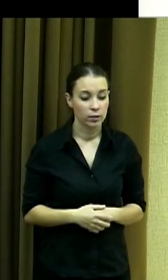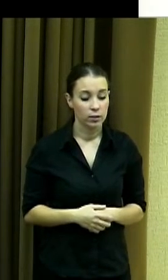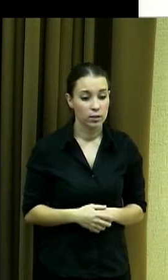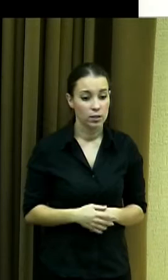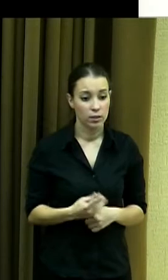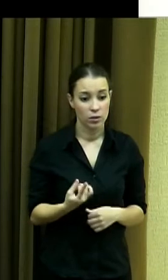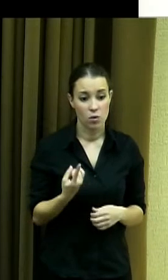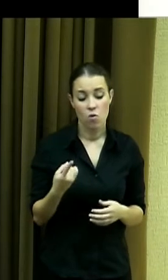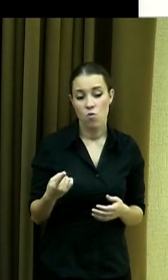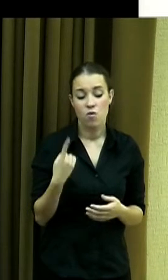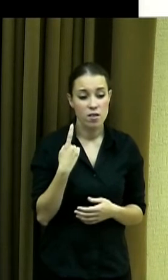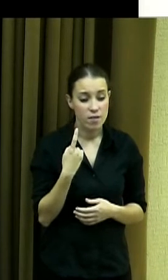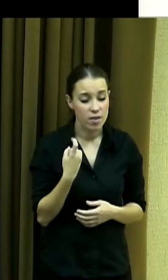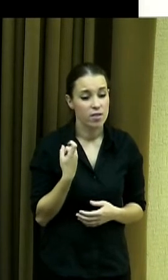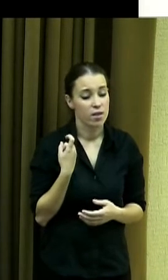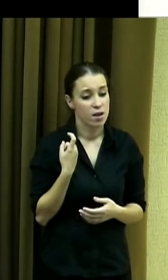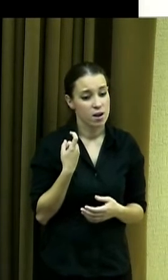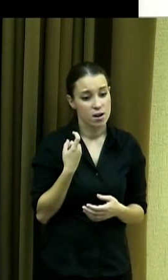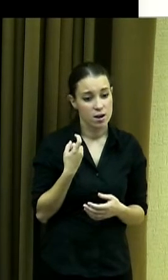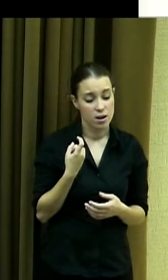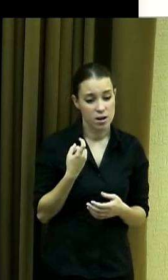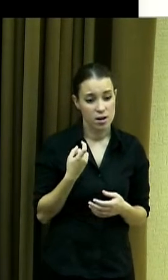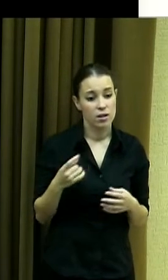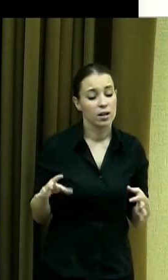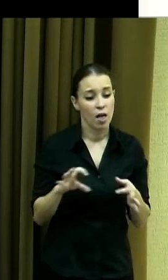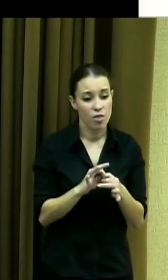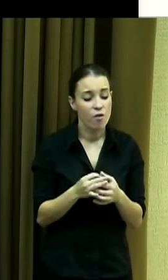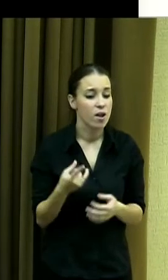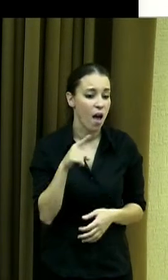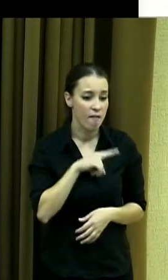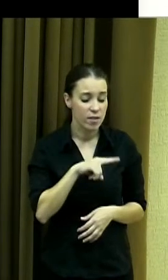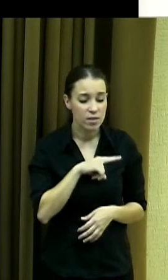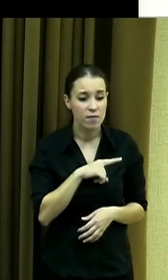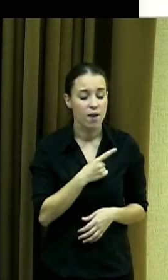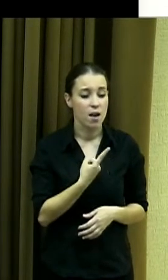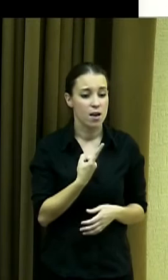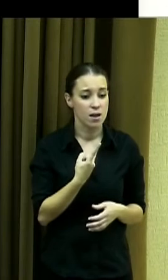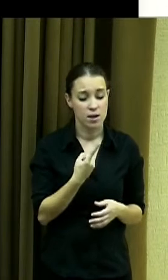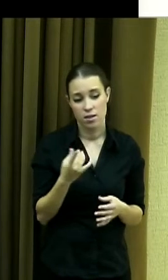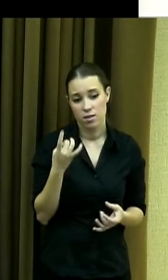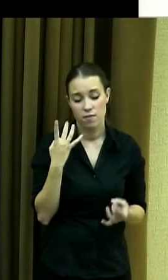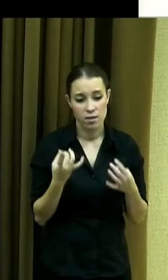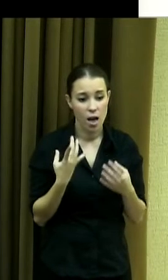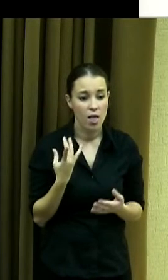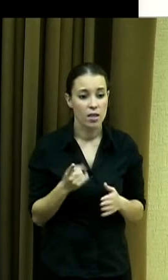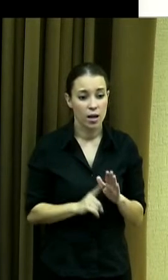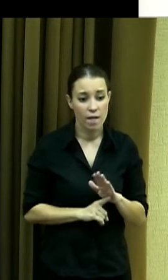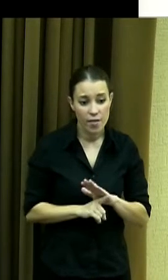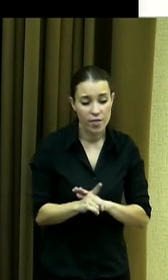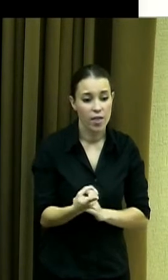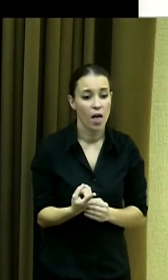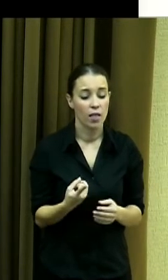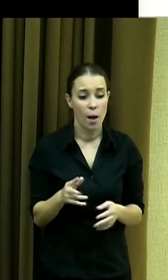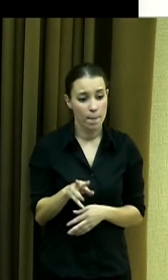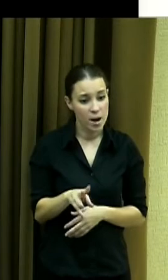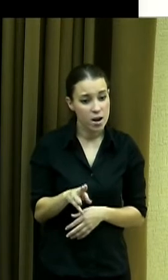establecer unas deficientes relaciones afectivas a la hora de actividades más avanzadas como ser tener pareja o formar una